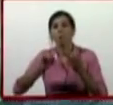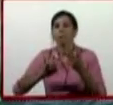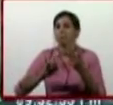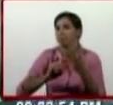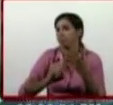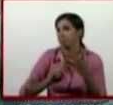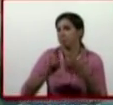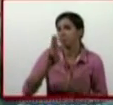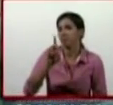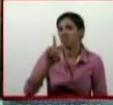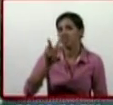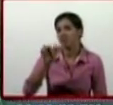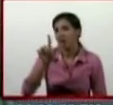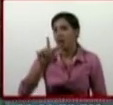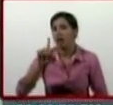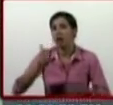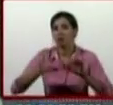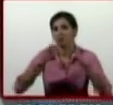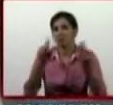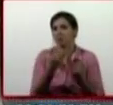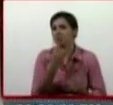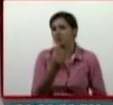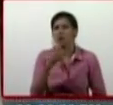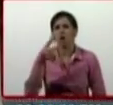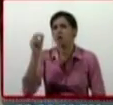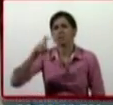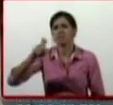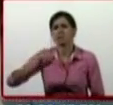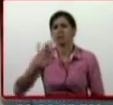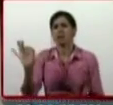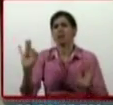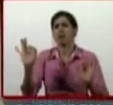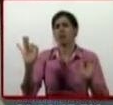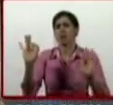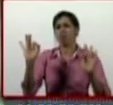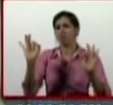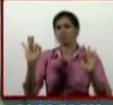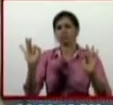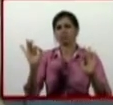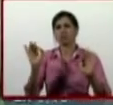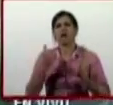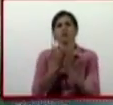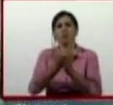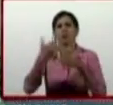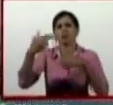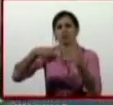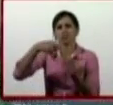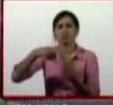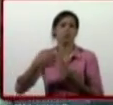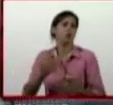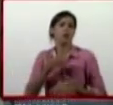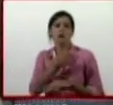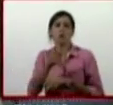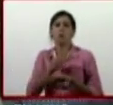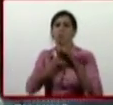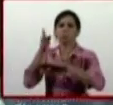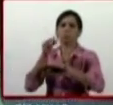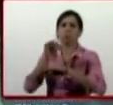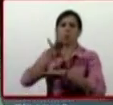no necesitan ninguno de esos instrumentos de la revolución que ellos compran en otros